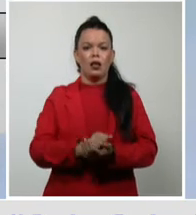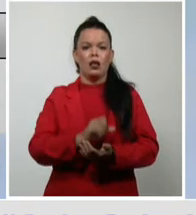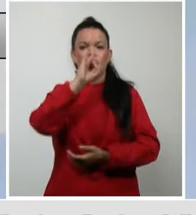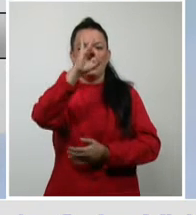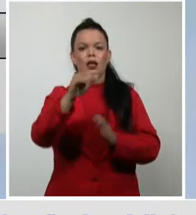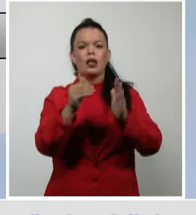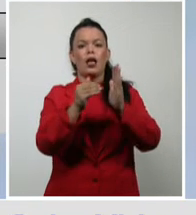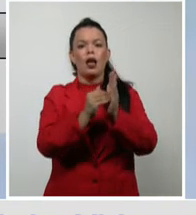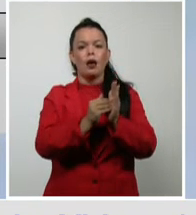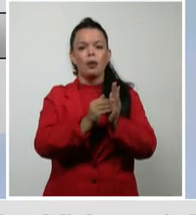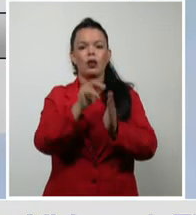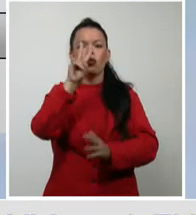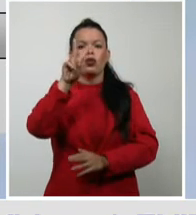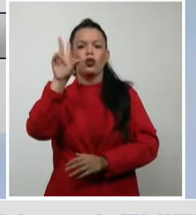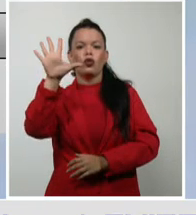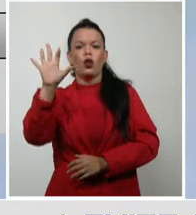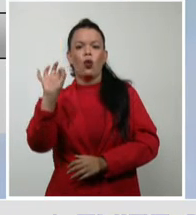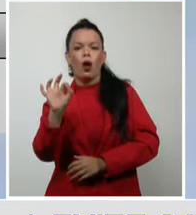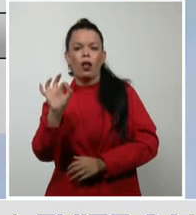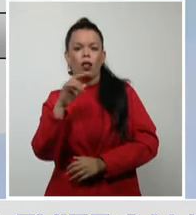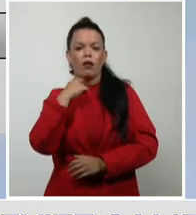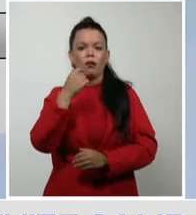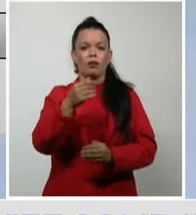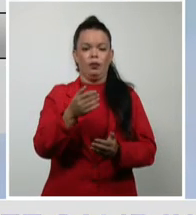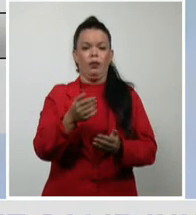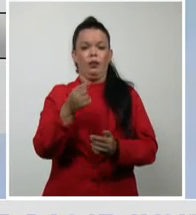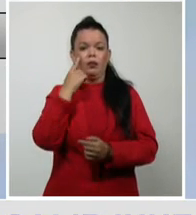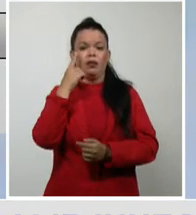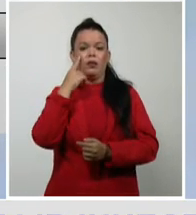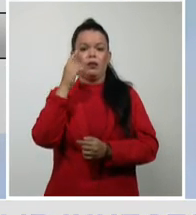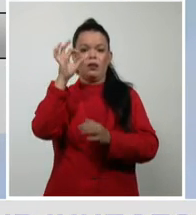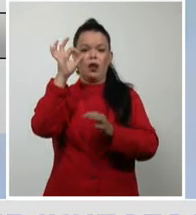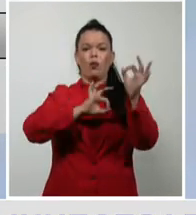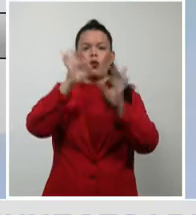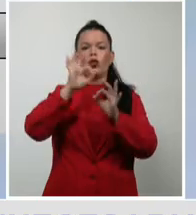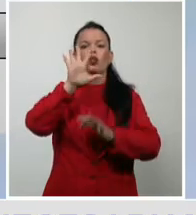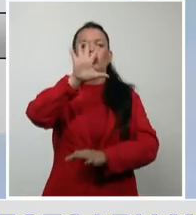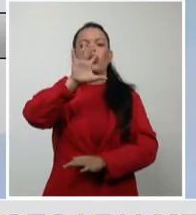107.250, para una tasa de letalidad de